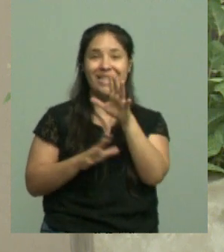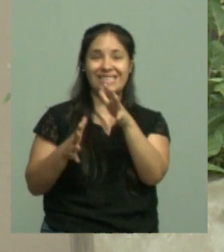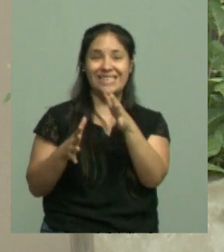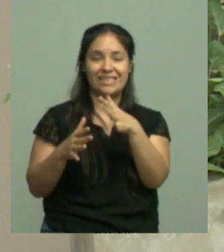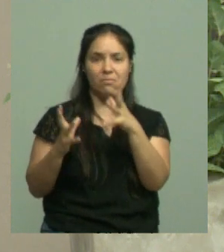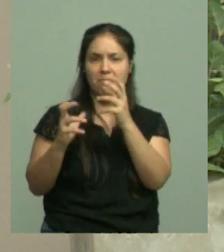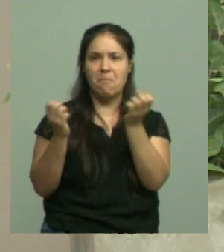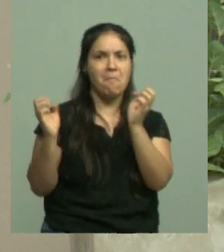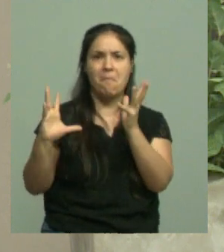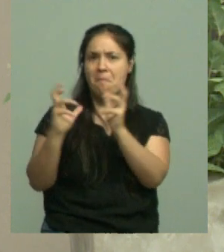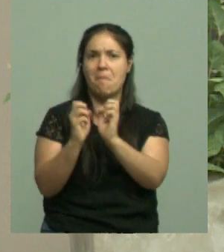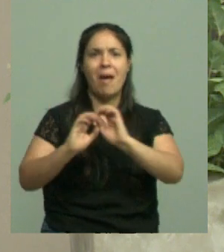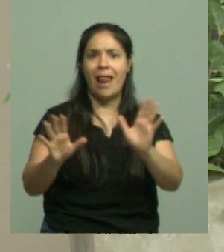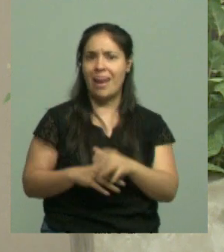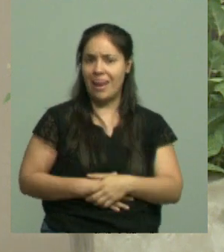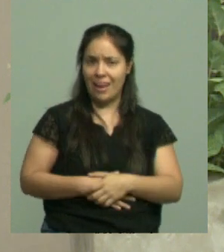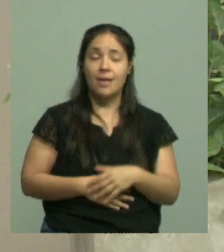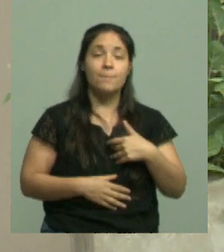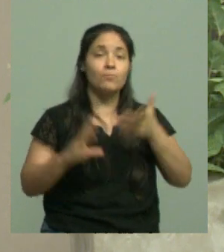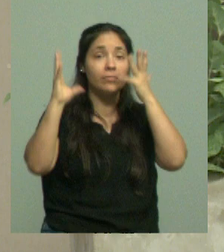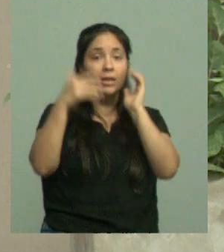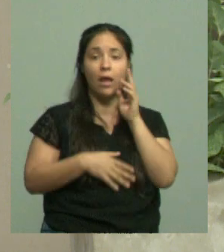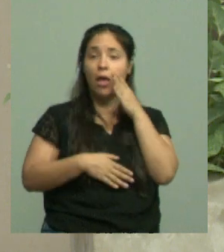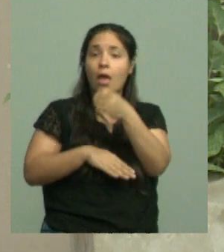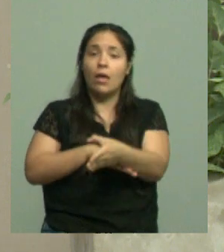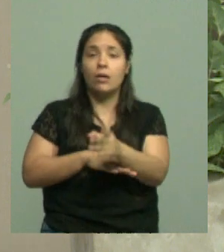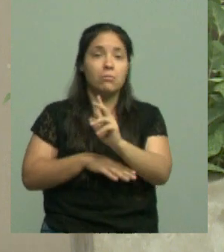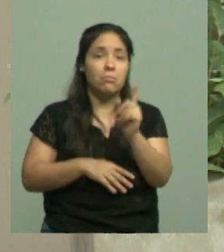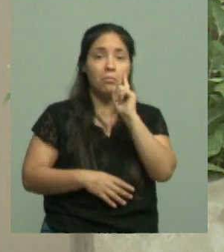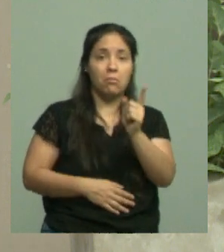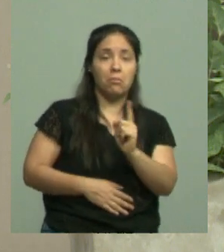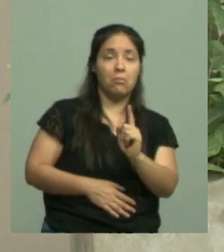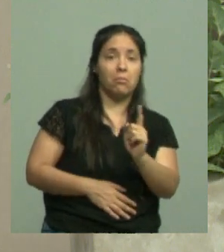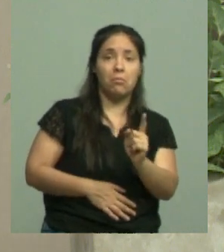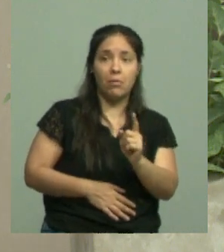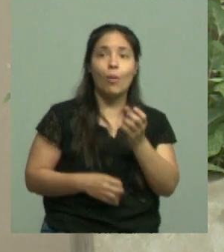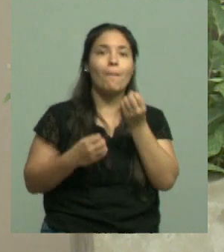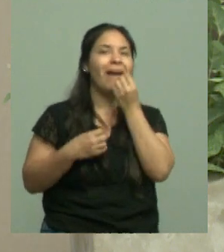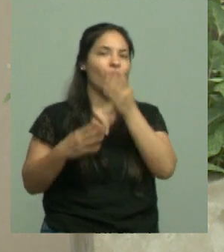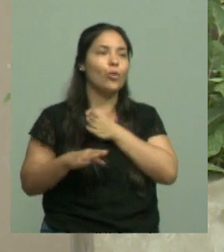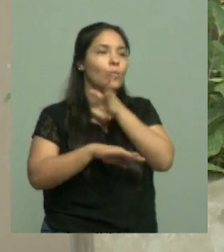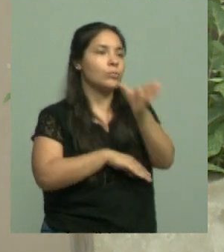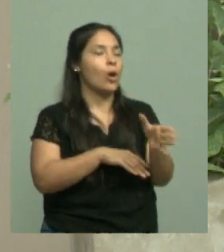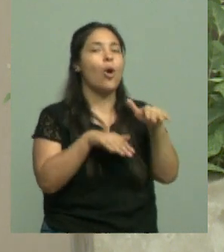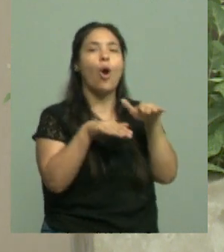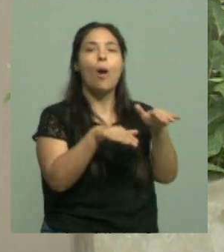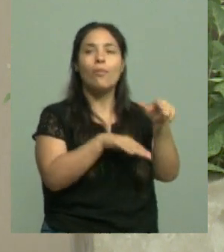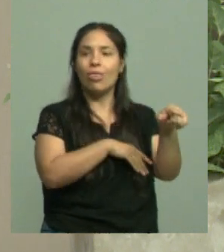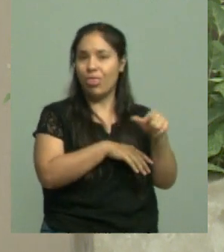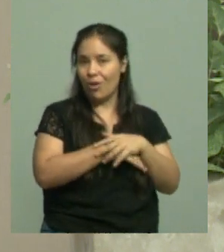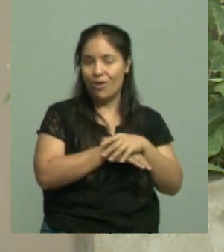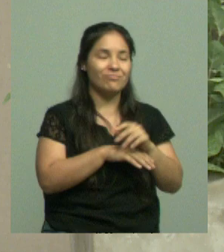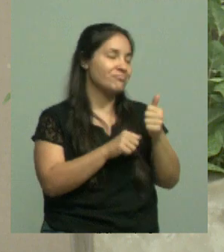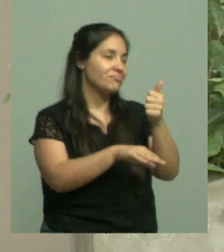al que Milei no visita, no ve, digo esto porque va a lugares donde se siente absolutamente cómodo, como el campo argentino de polo, pero no